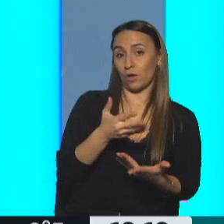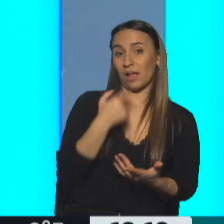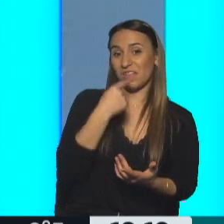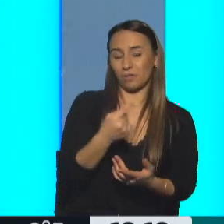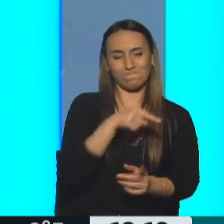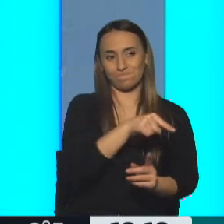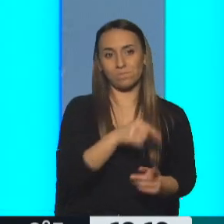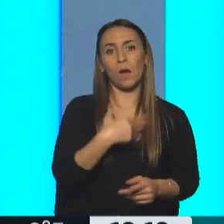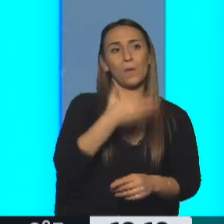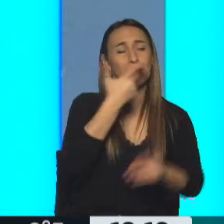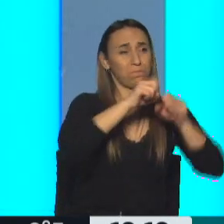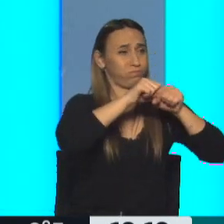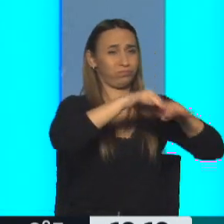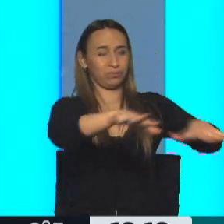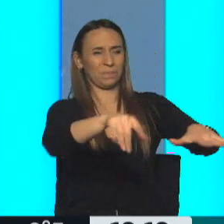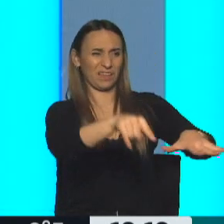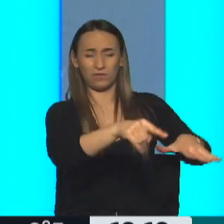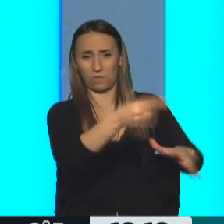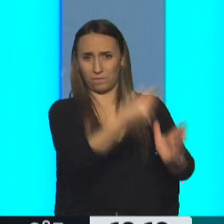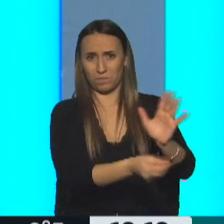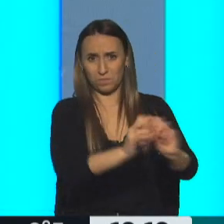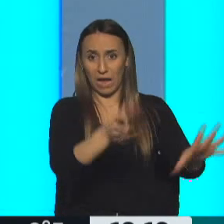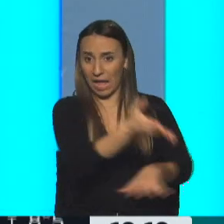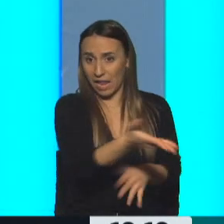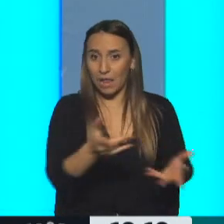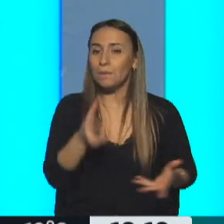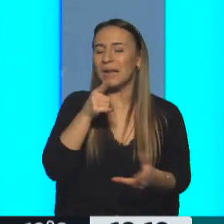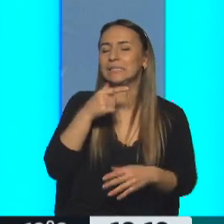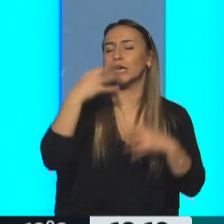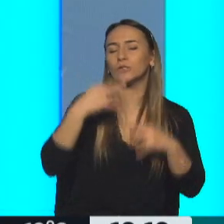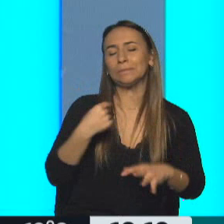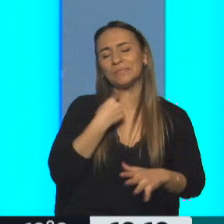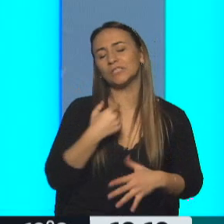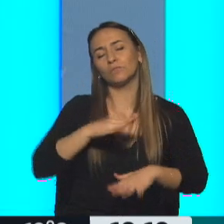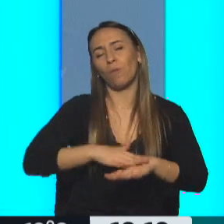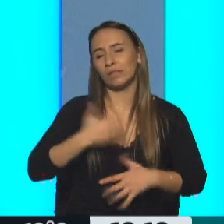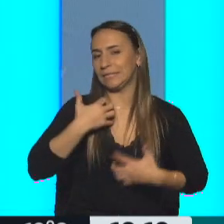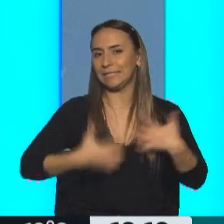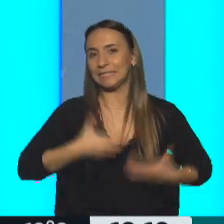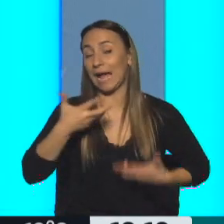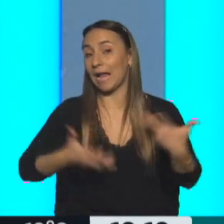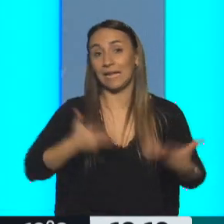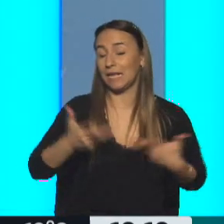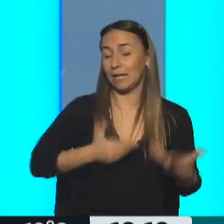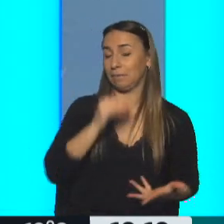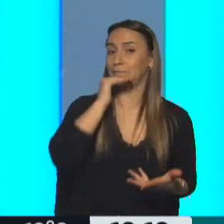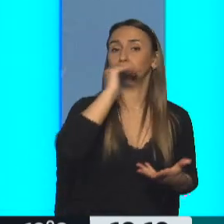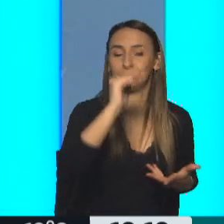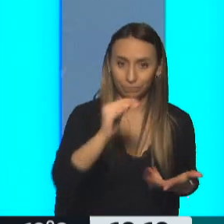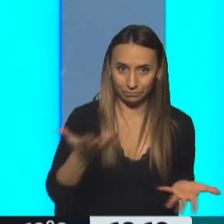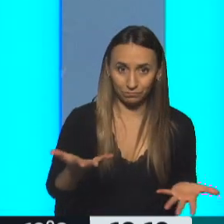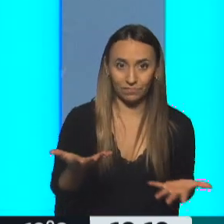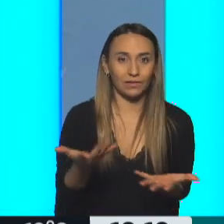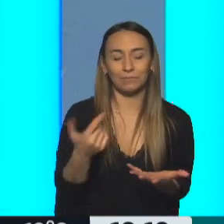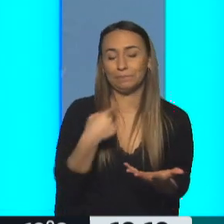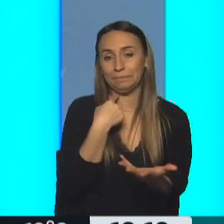the record que circuló. Da la sensación que fue un momento de enojo, ¿no? En el que quisieron devolver un golpe, digamos, y bueno,